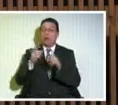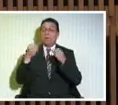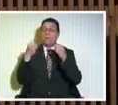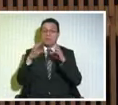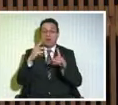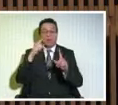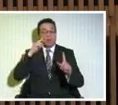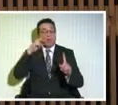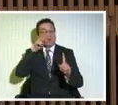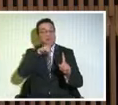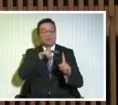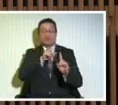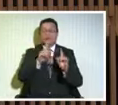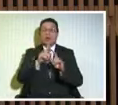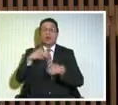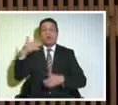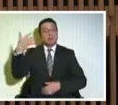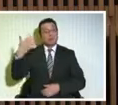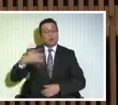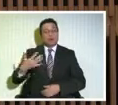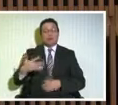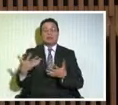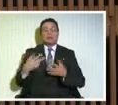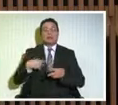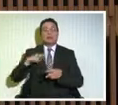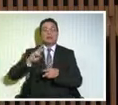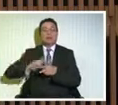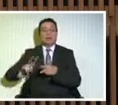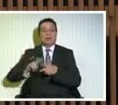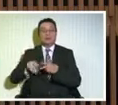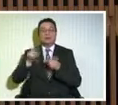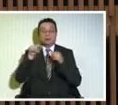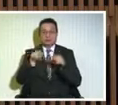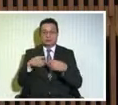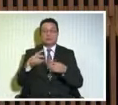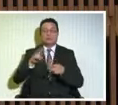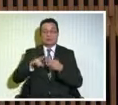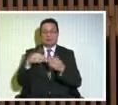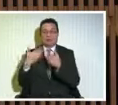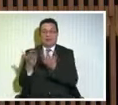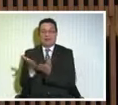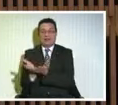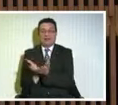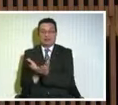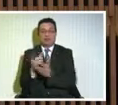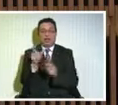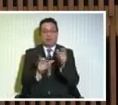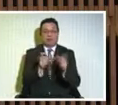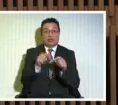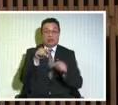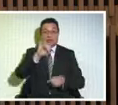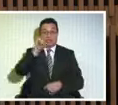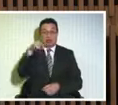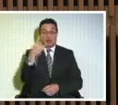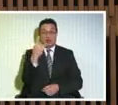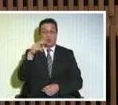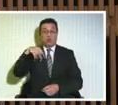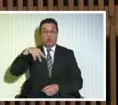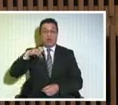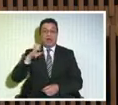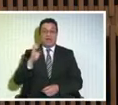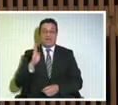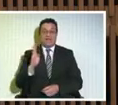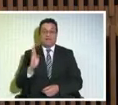de vista que lo importante de lo que hacemos es que estamos para servir a las personas. Y en el caso de JUNAEB, eso